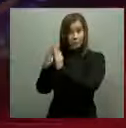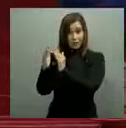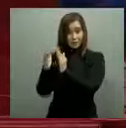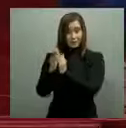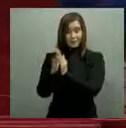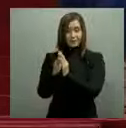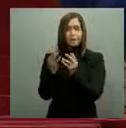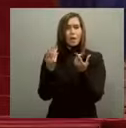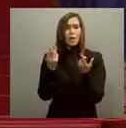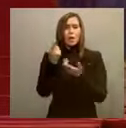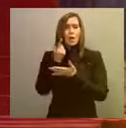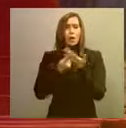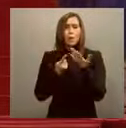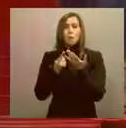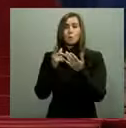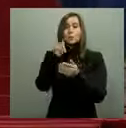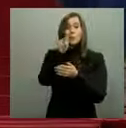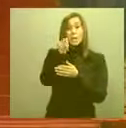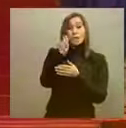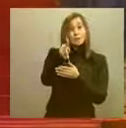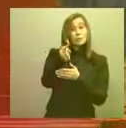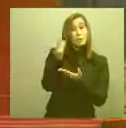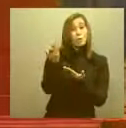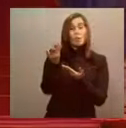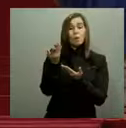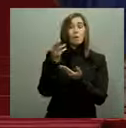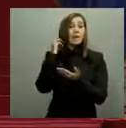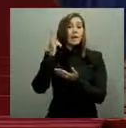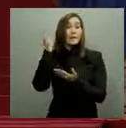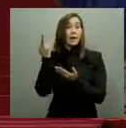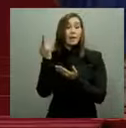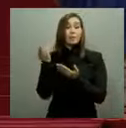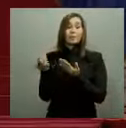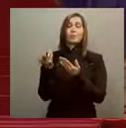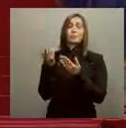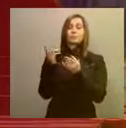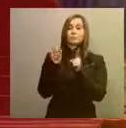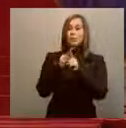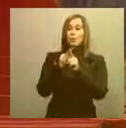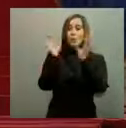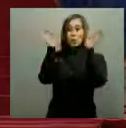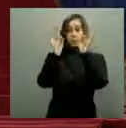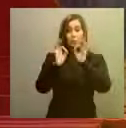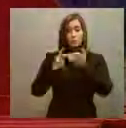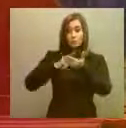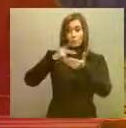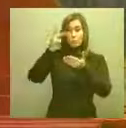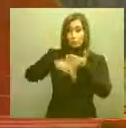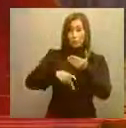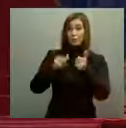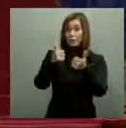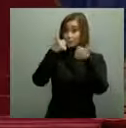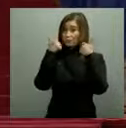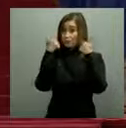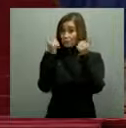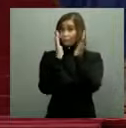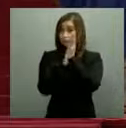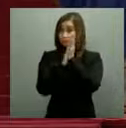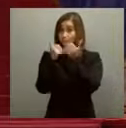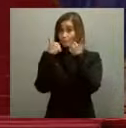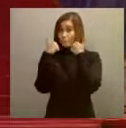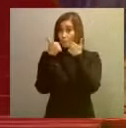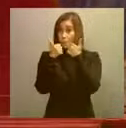través de decenas de canales de televisión y cientos de emisoras de radio, en un modelo que ha sido reconocido y aplaudido por